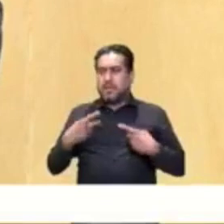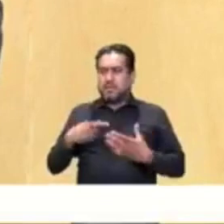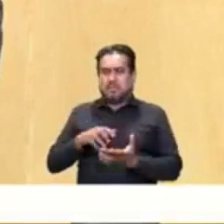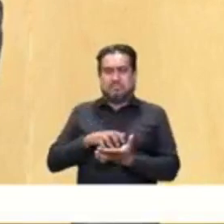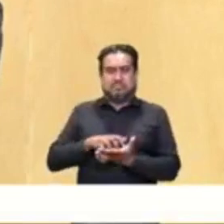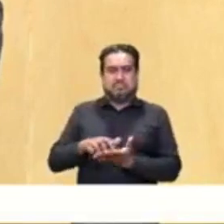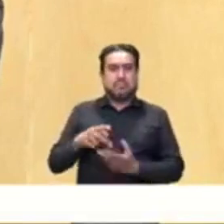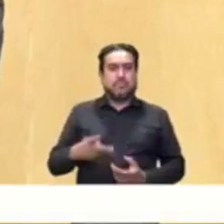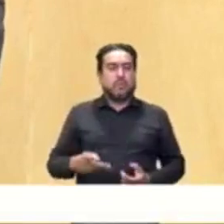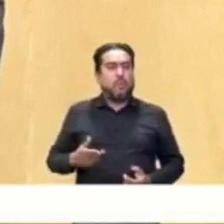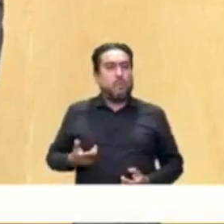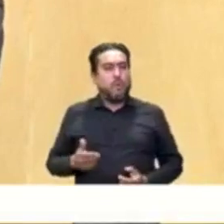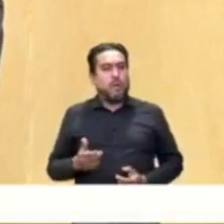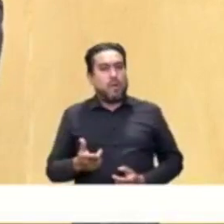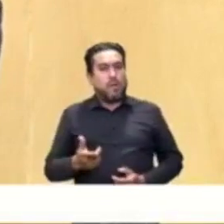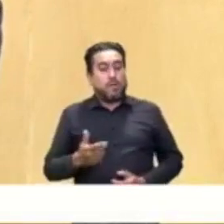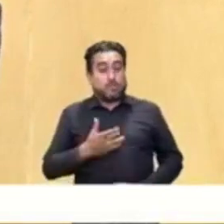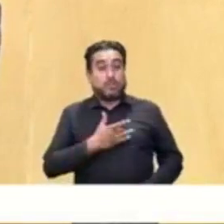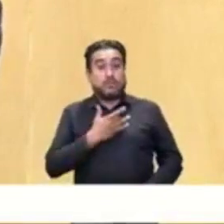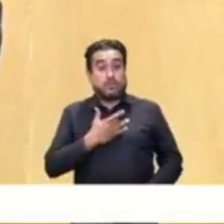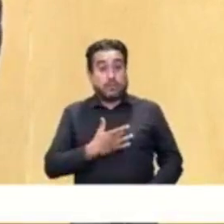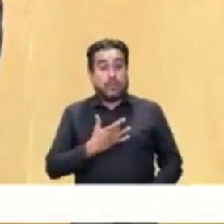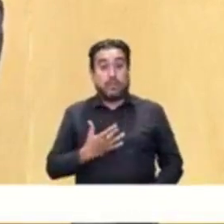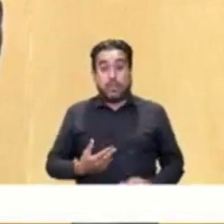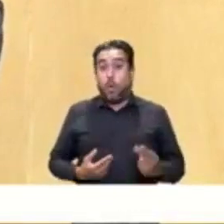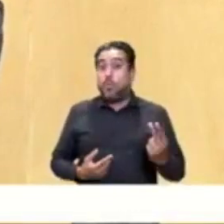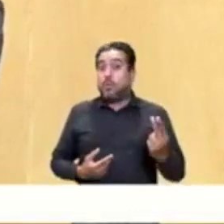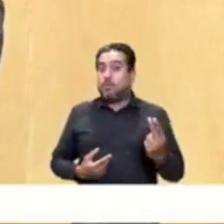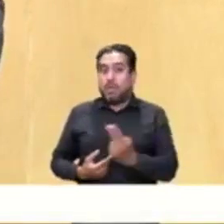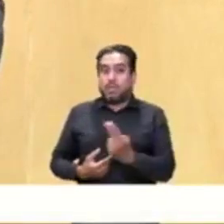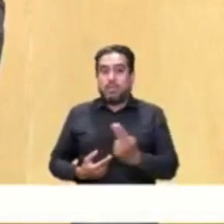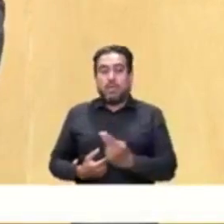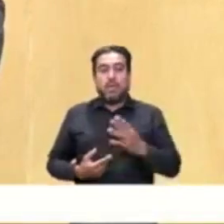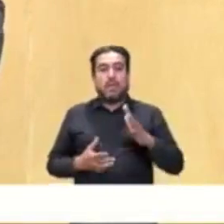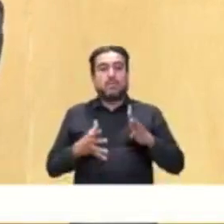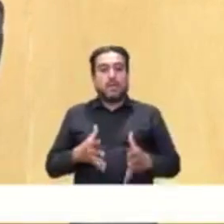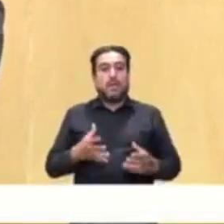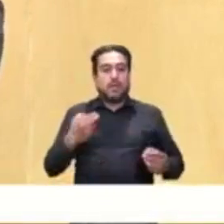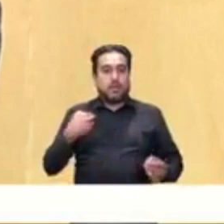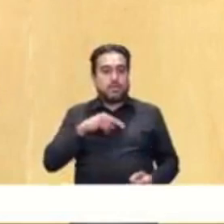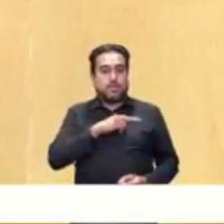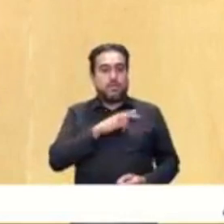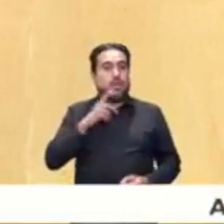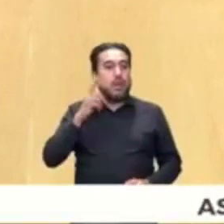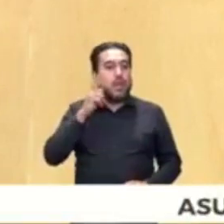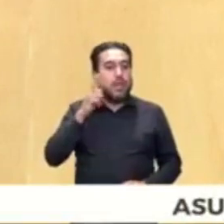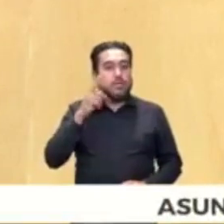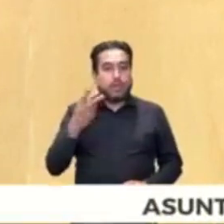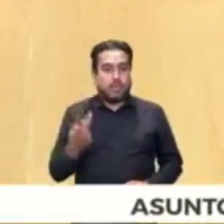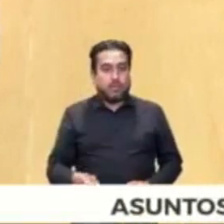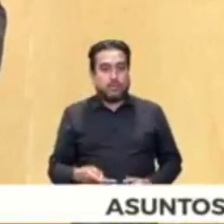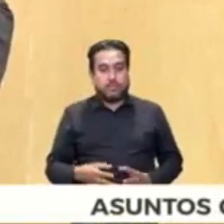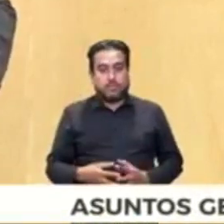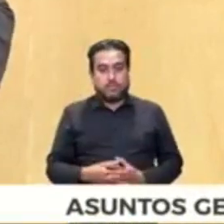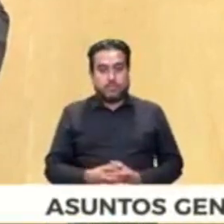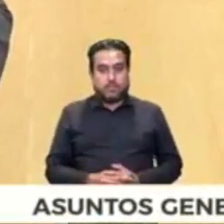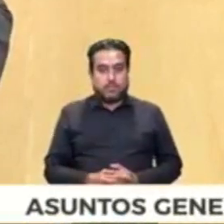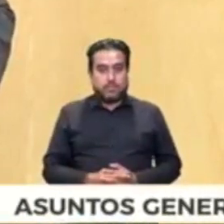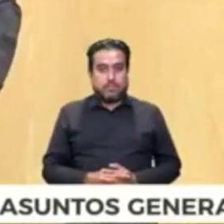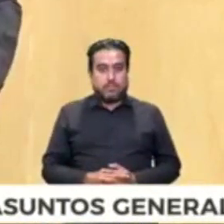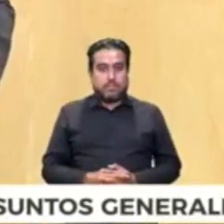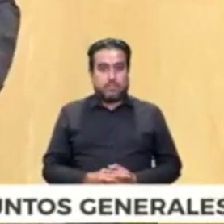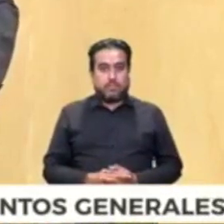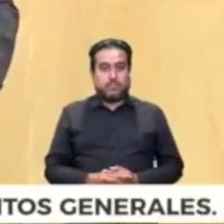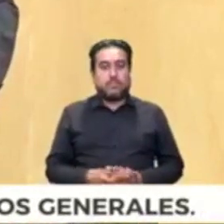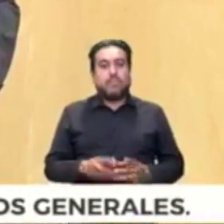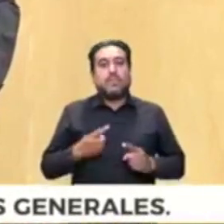nos interpelan con mayor fuerza y urgencia Cómo legisladoras y legisladores locales según